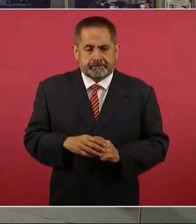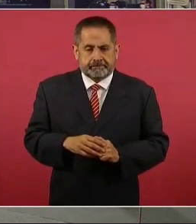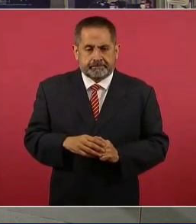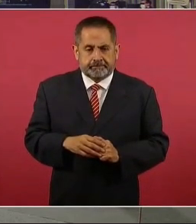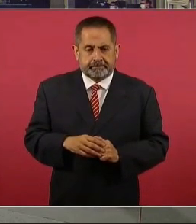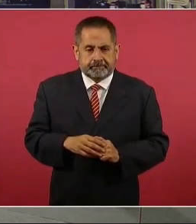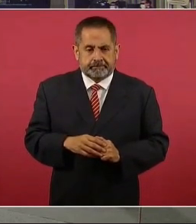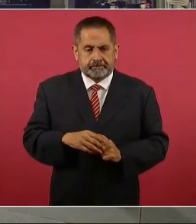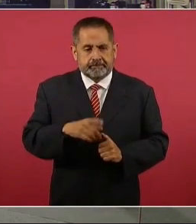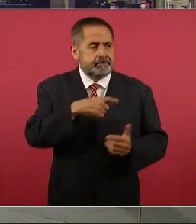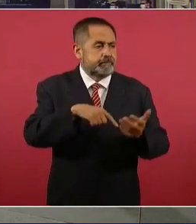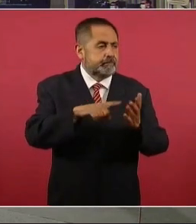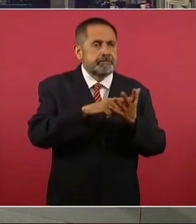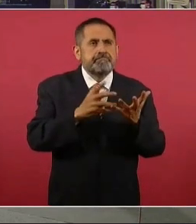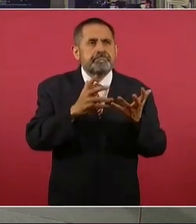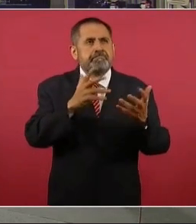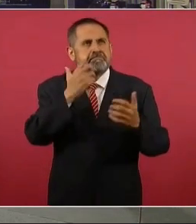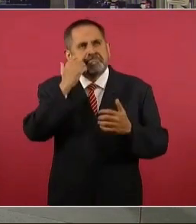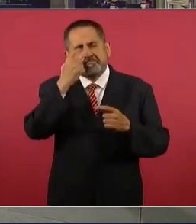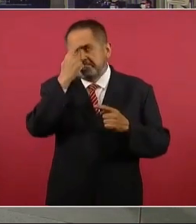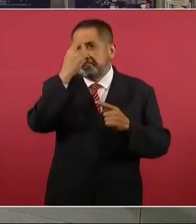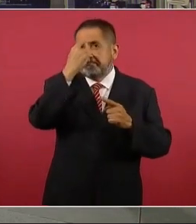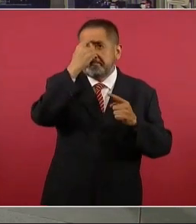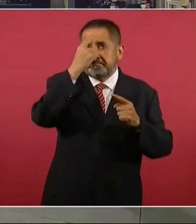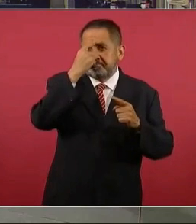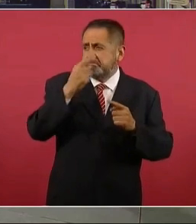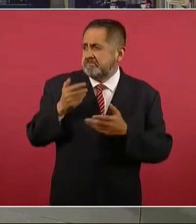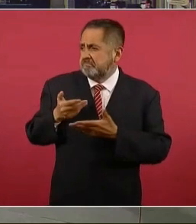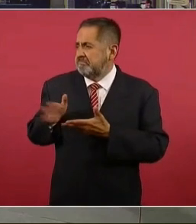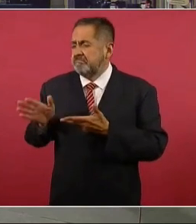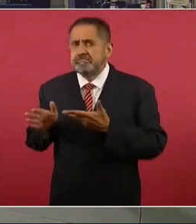que son aspiracionistas,